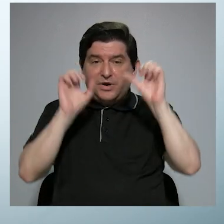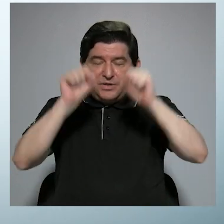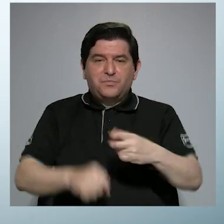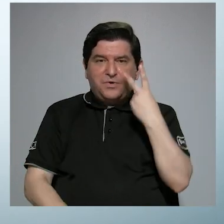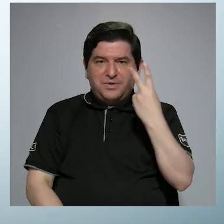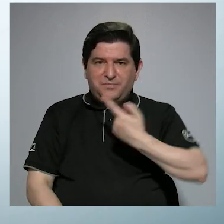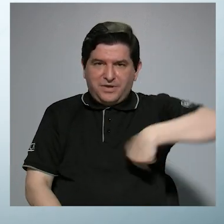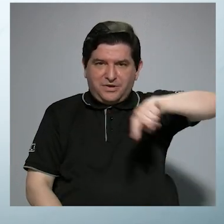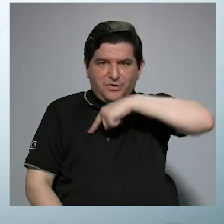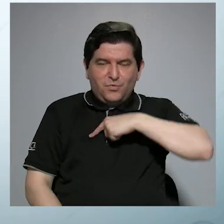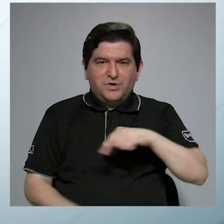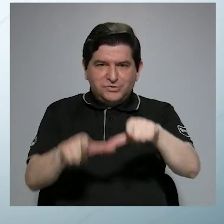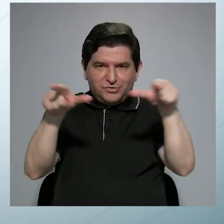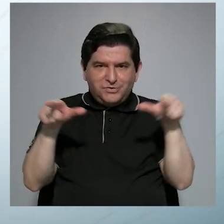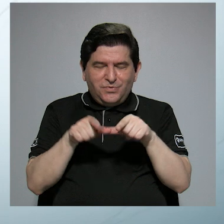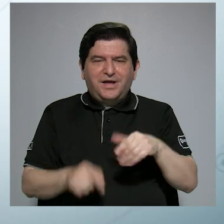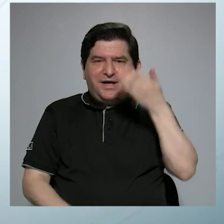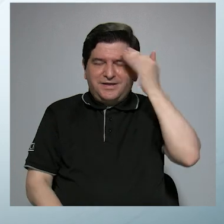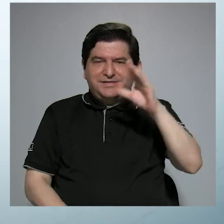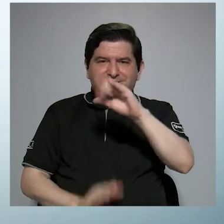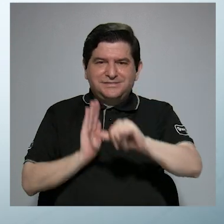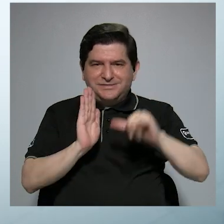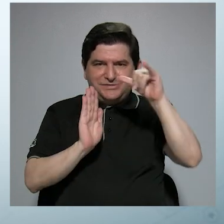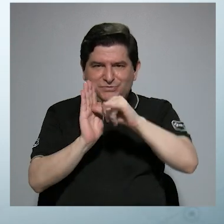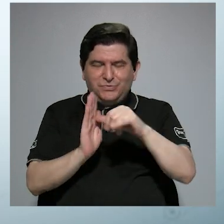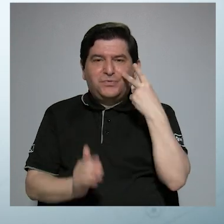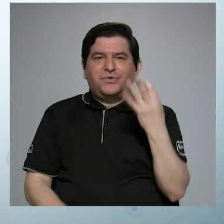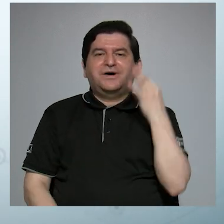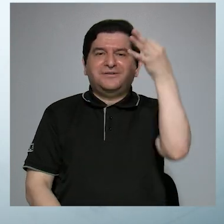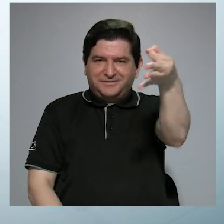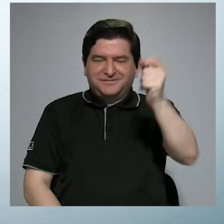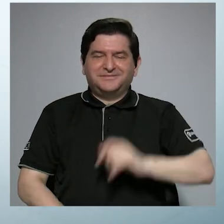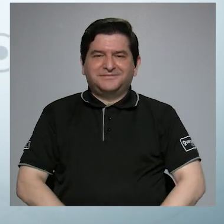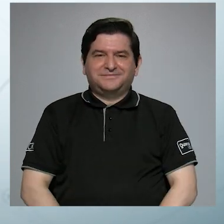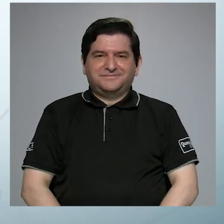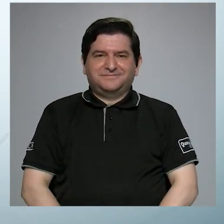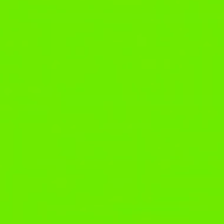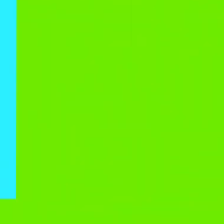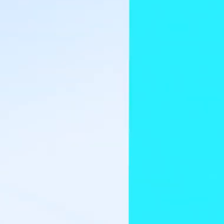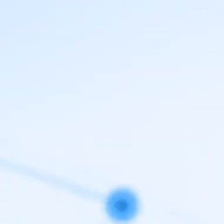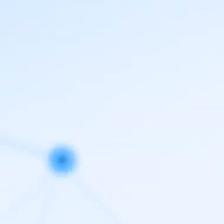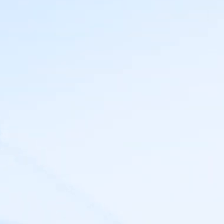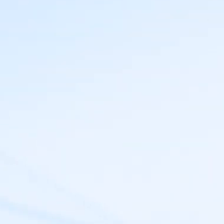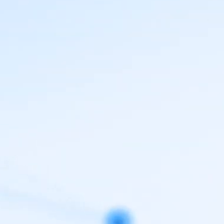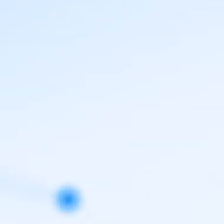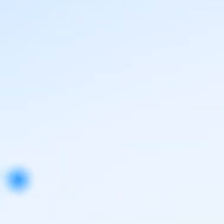Recuerden que pueden seguirnos por nuestras páginas de Facebook y YouTube. ¡Hasta la próxima!